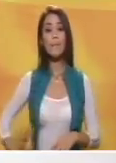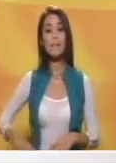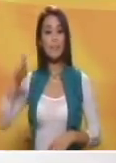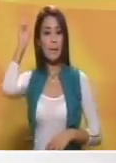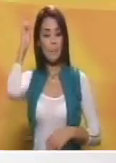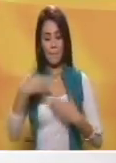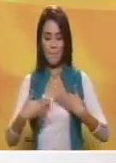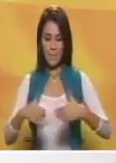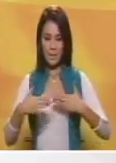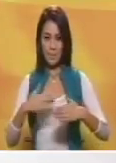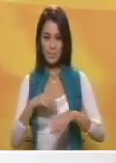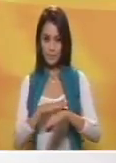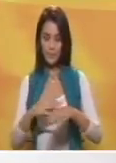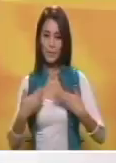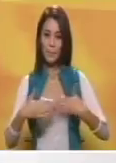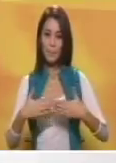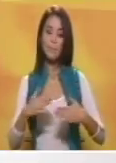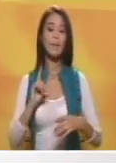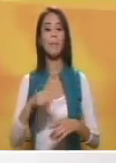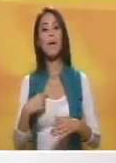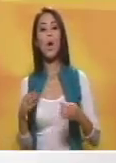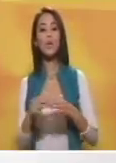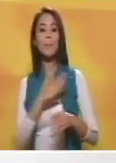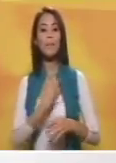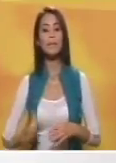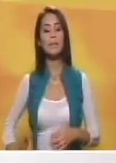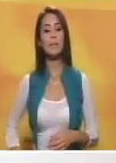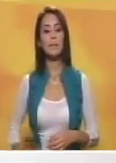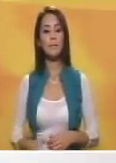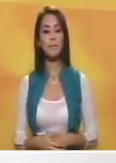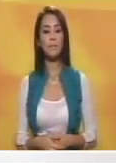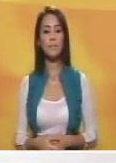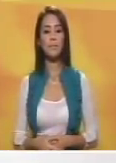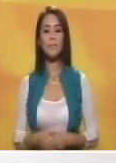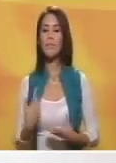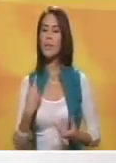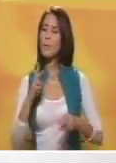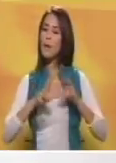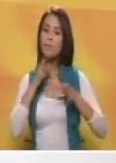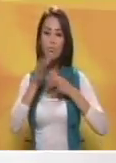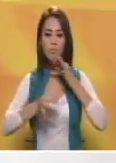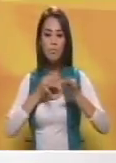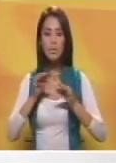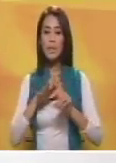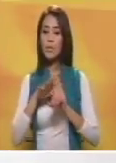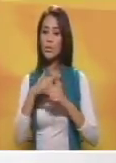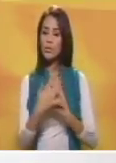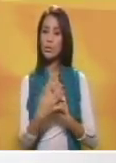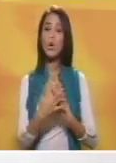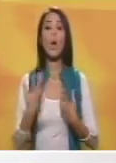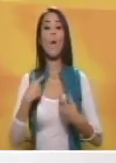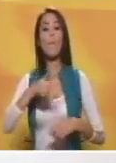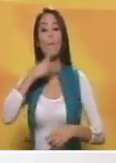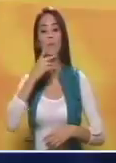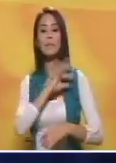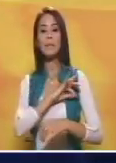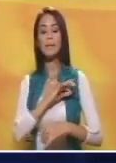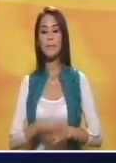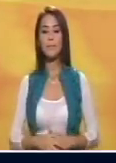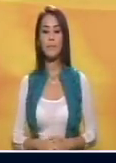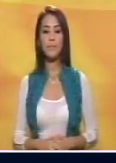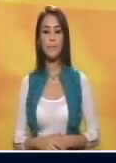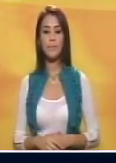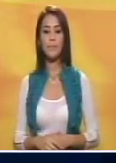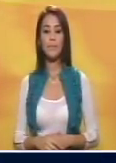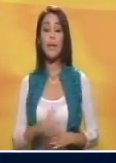Panamá, Juan Carlos Valera, y la vicepresidenta Isabel Sainz Malo para exponer la crisis política y humanitaria que atraviesa Venezuela. Borges